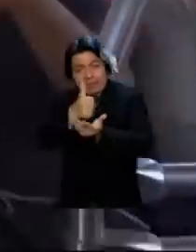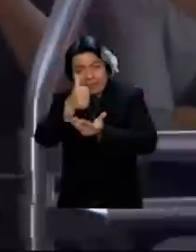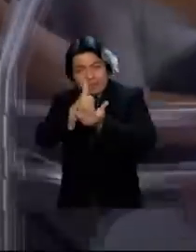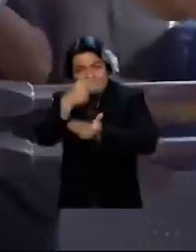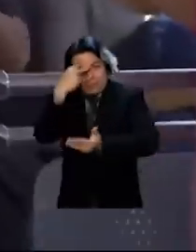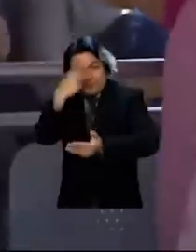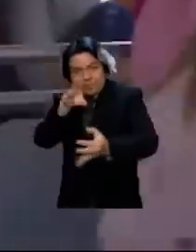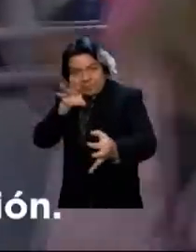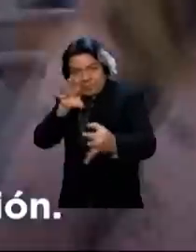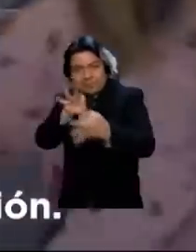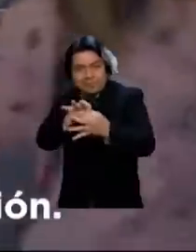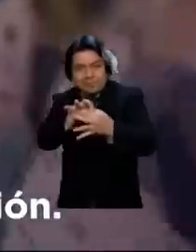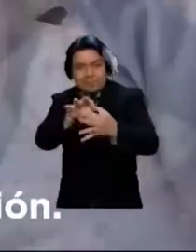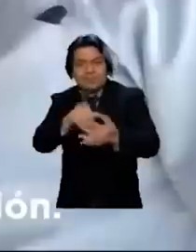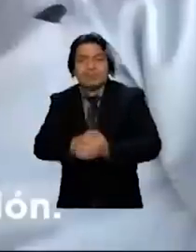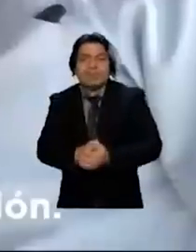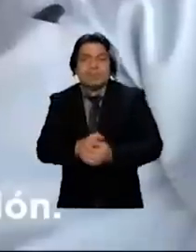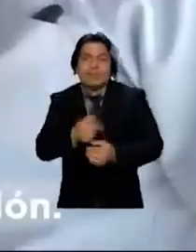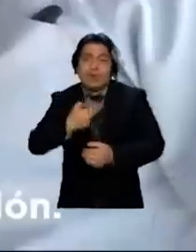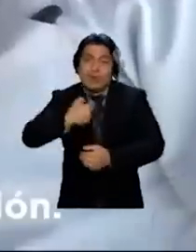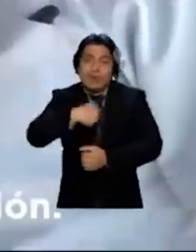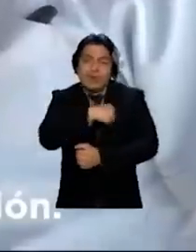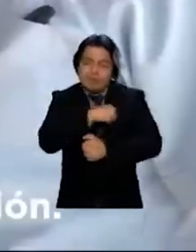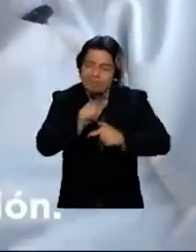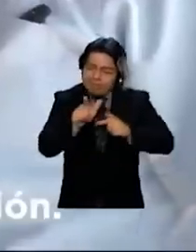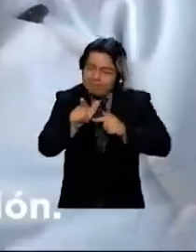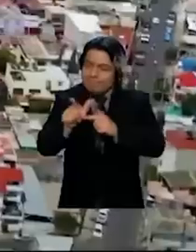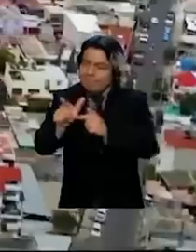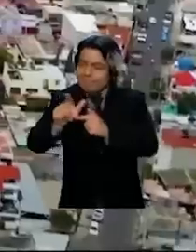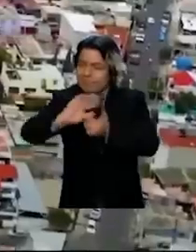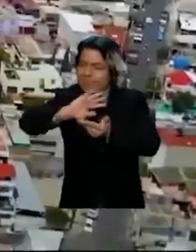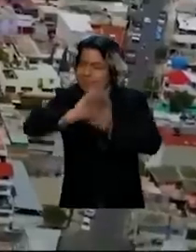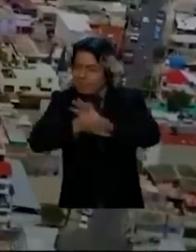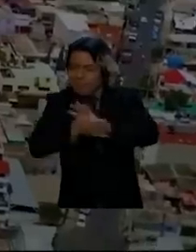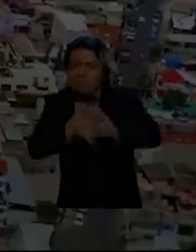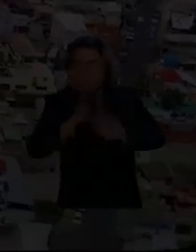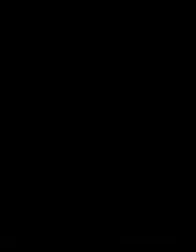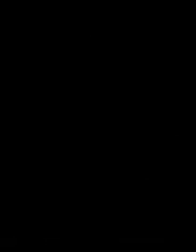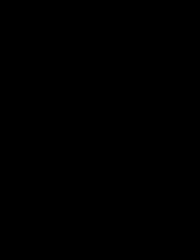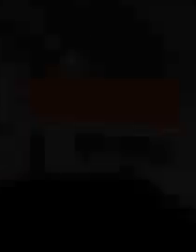México. Seguimos avanzando en la transformación.